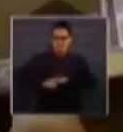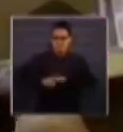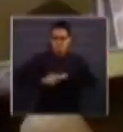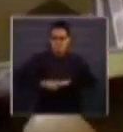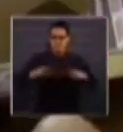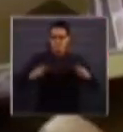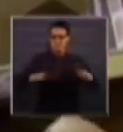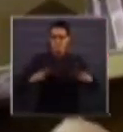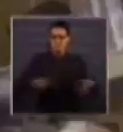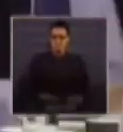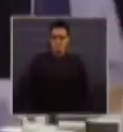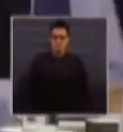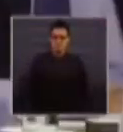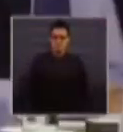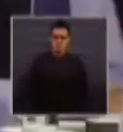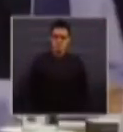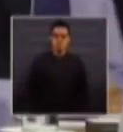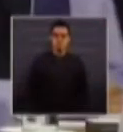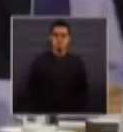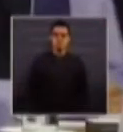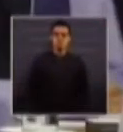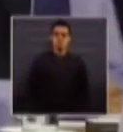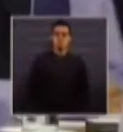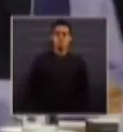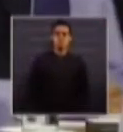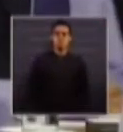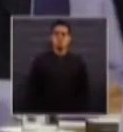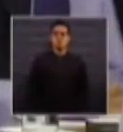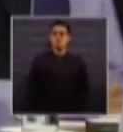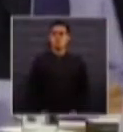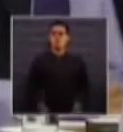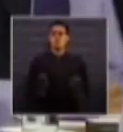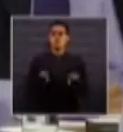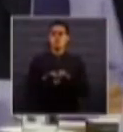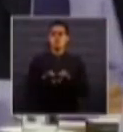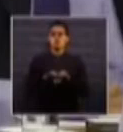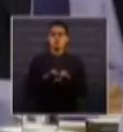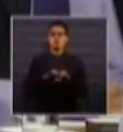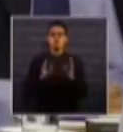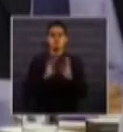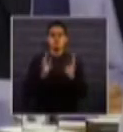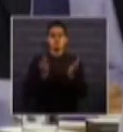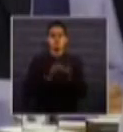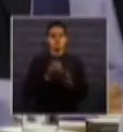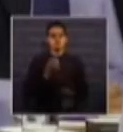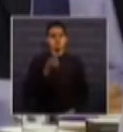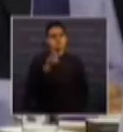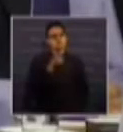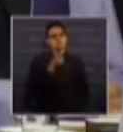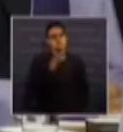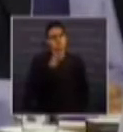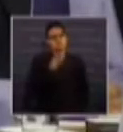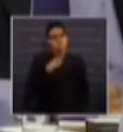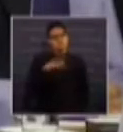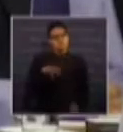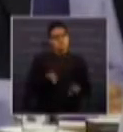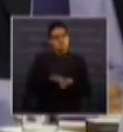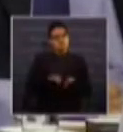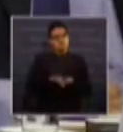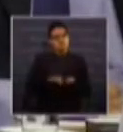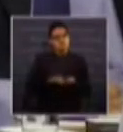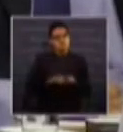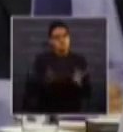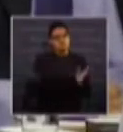Como candidato de la continuidad del status quo, uno de los retos que está planteando es cómo hacer compatible el